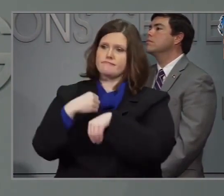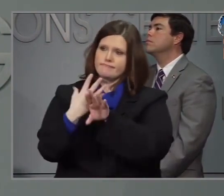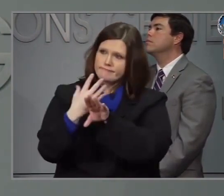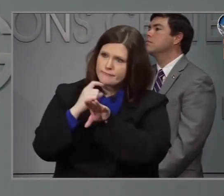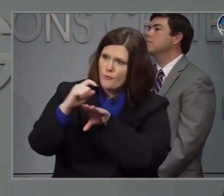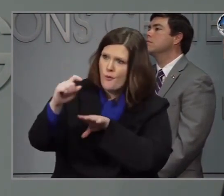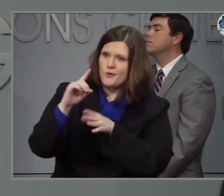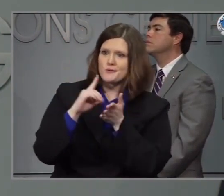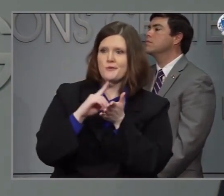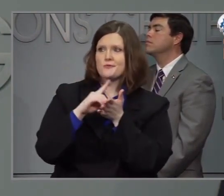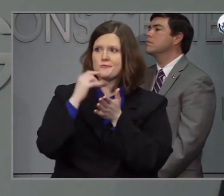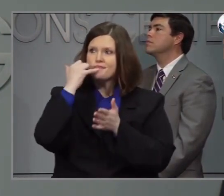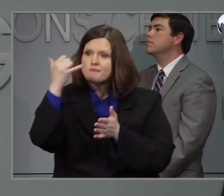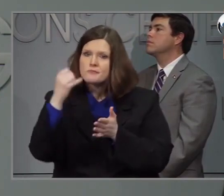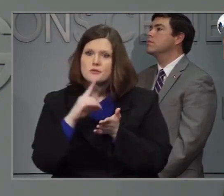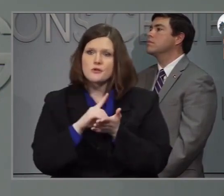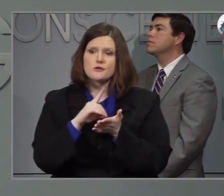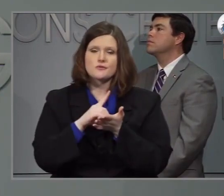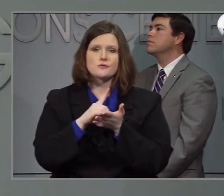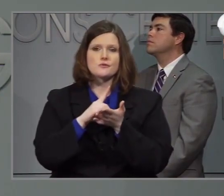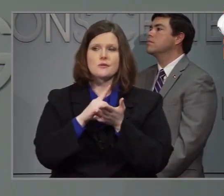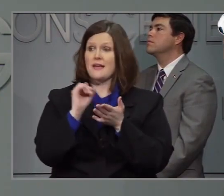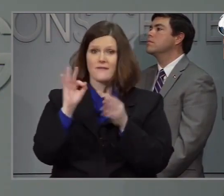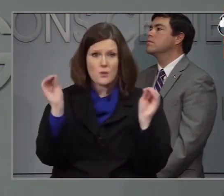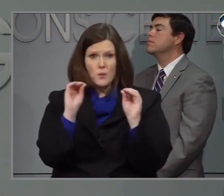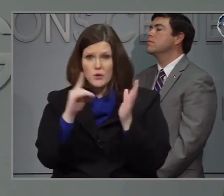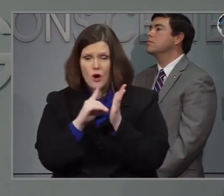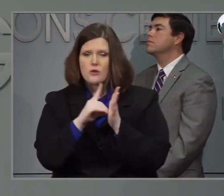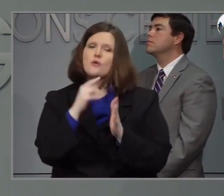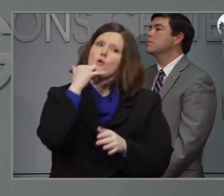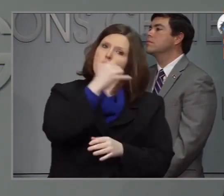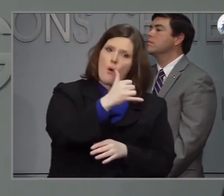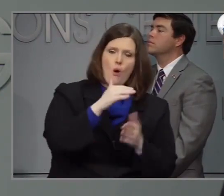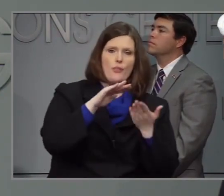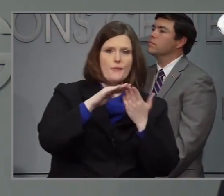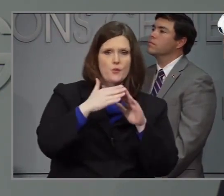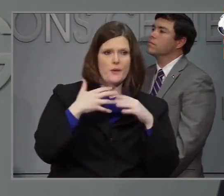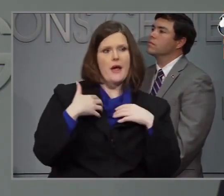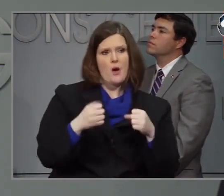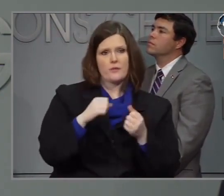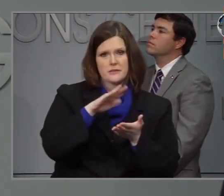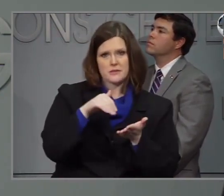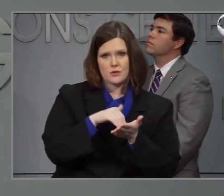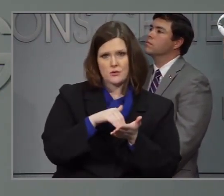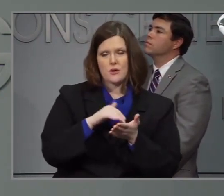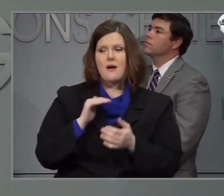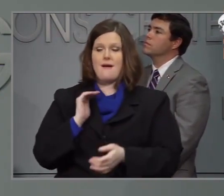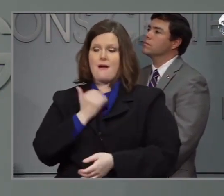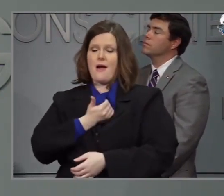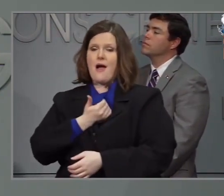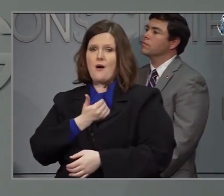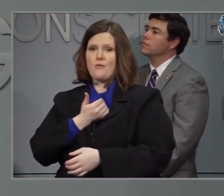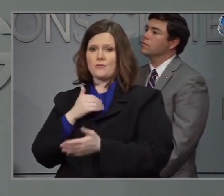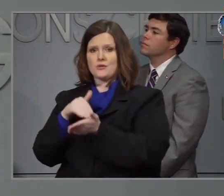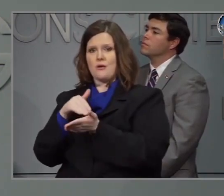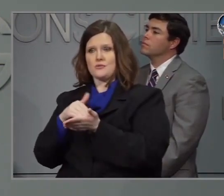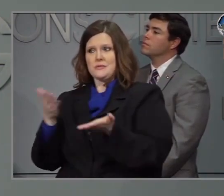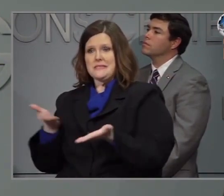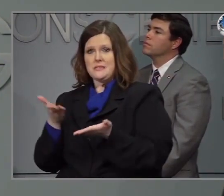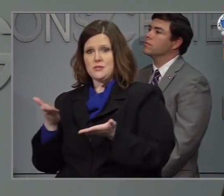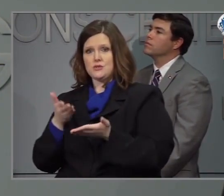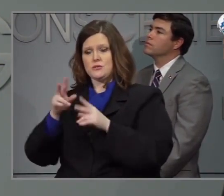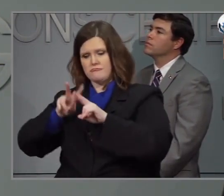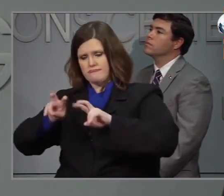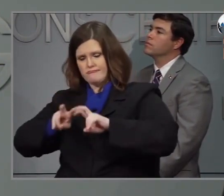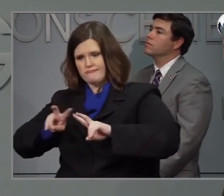creen que están enfermos que le llamen a su doctor oa su centro comunitario o el departamento de salud y los epidemiólogos van